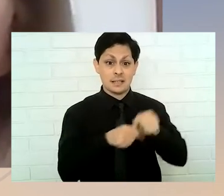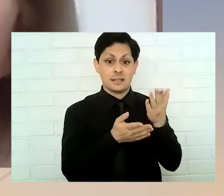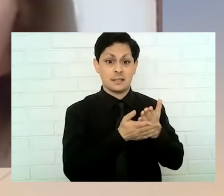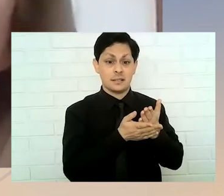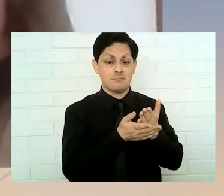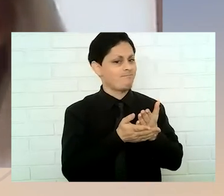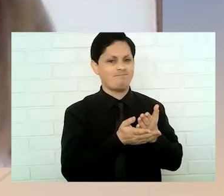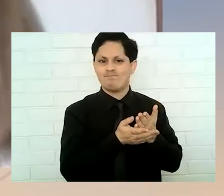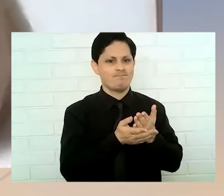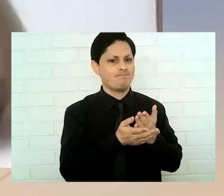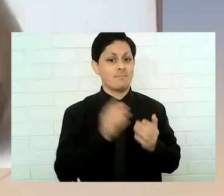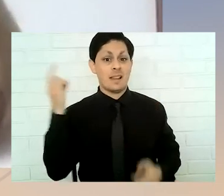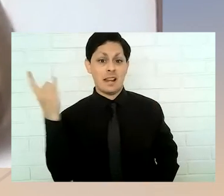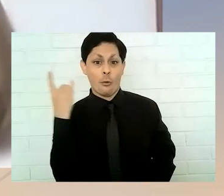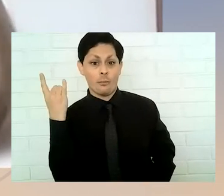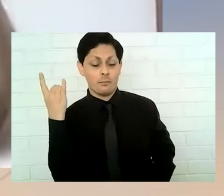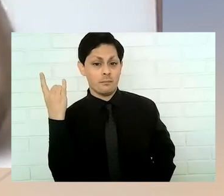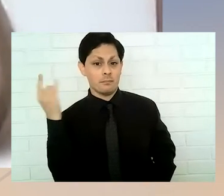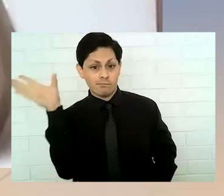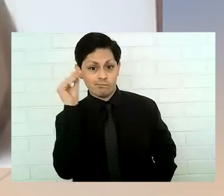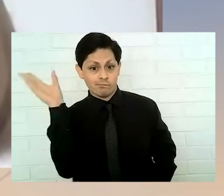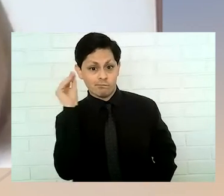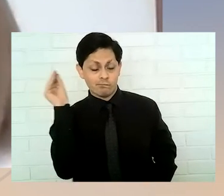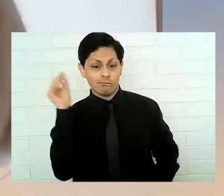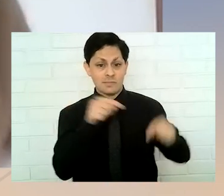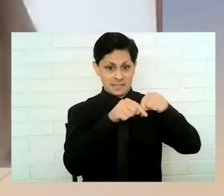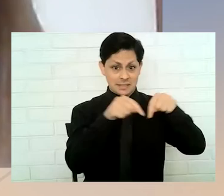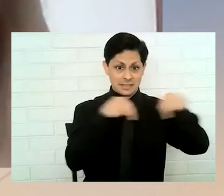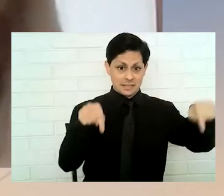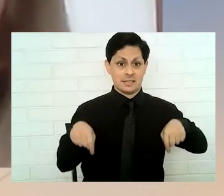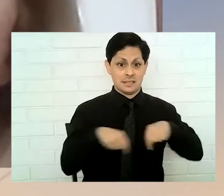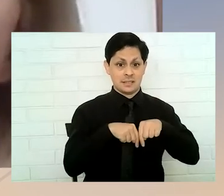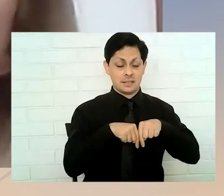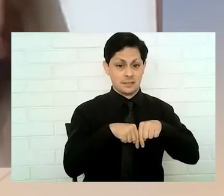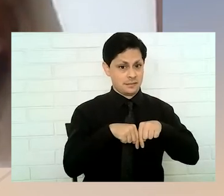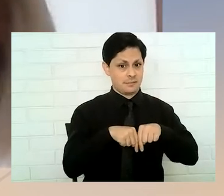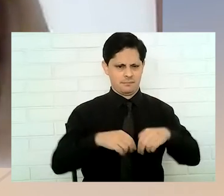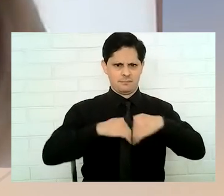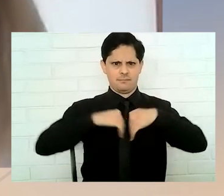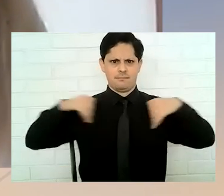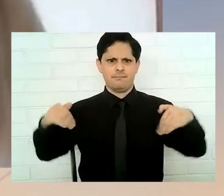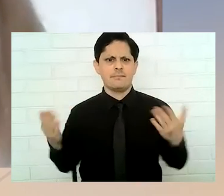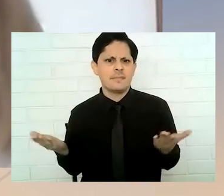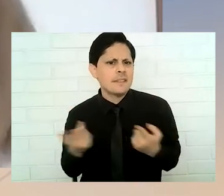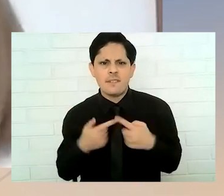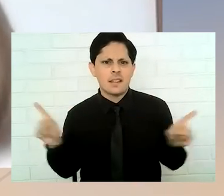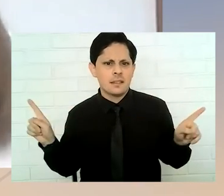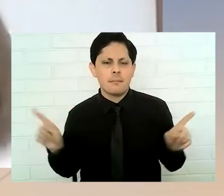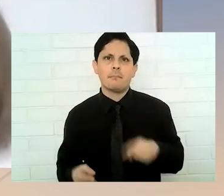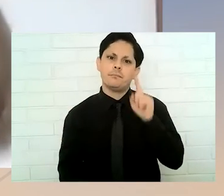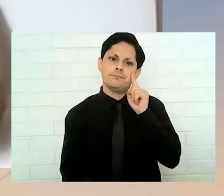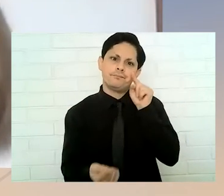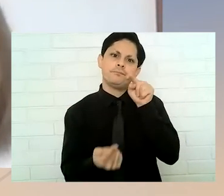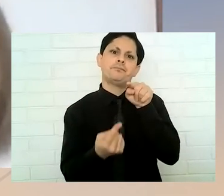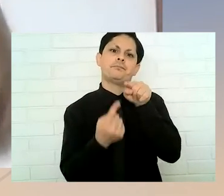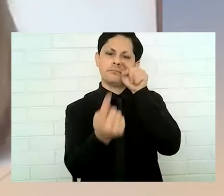ocurre. Y se vuelve a lo tradicional. En este caso, lo tradicional es